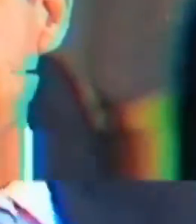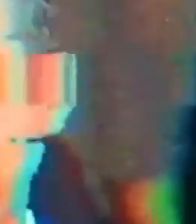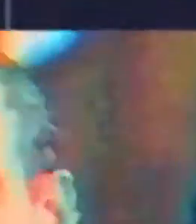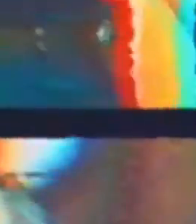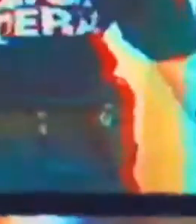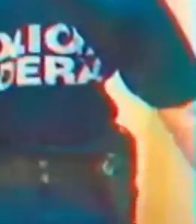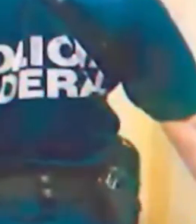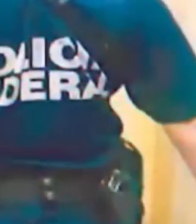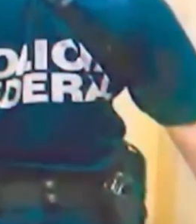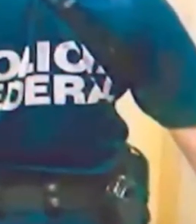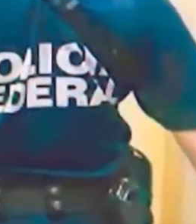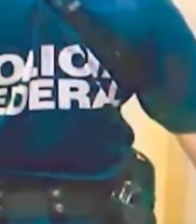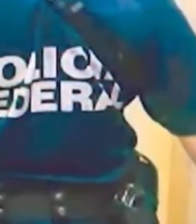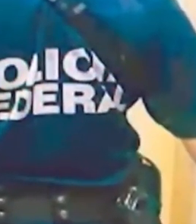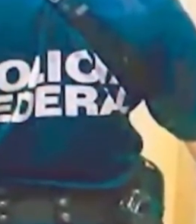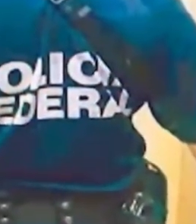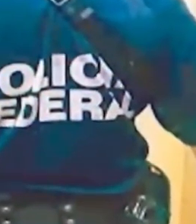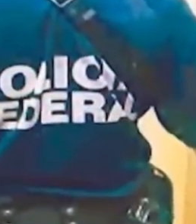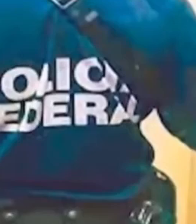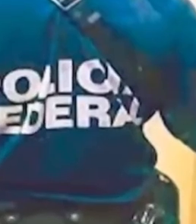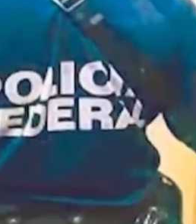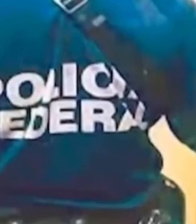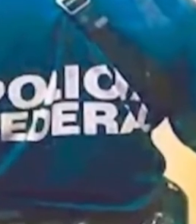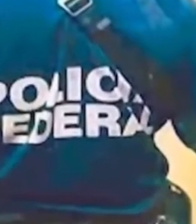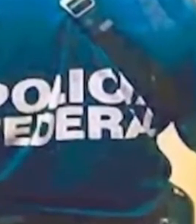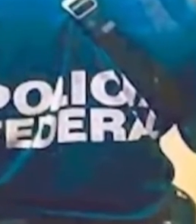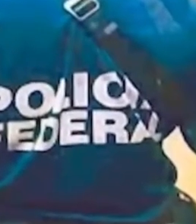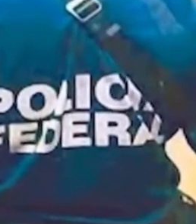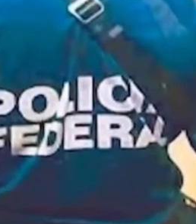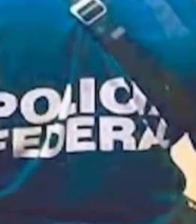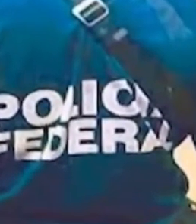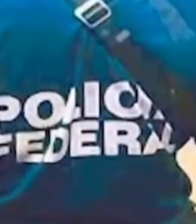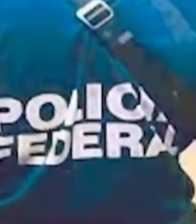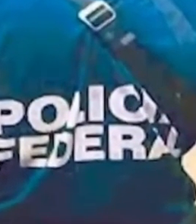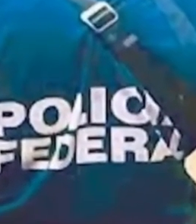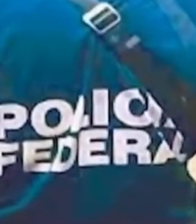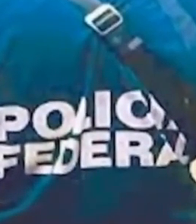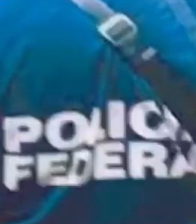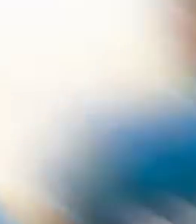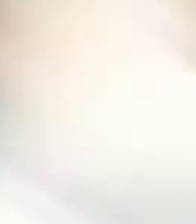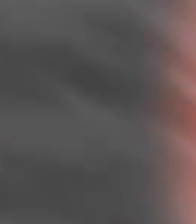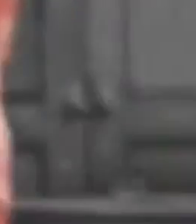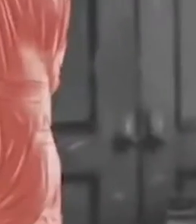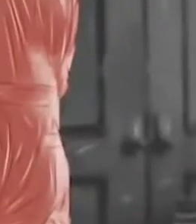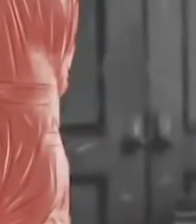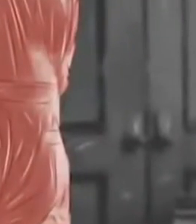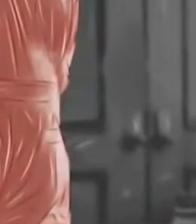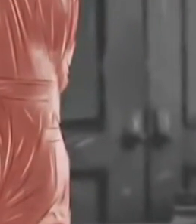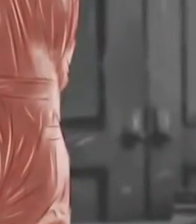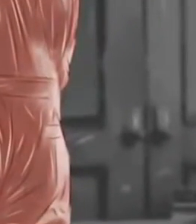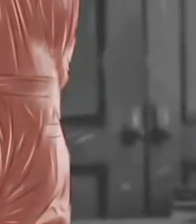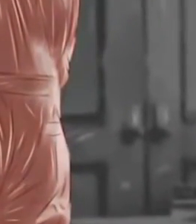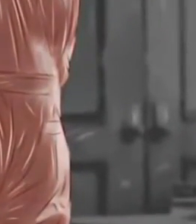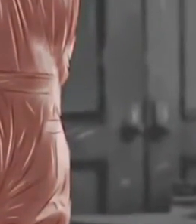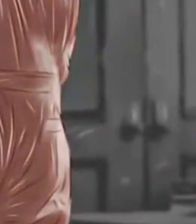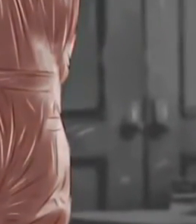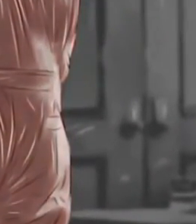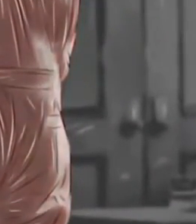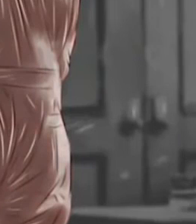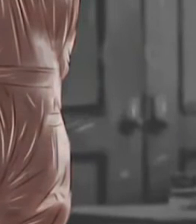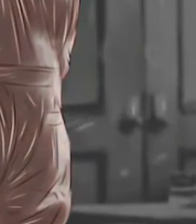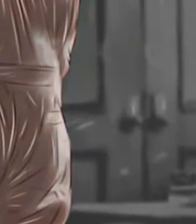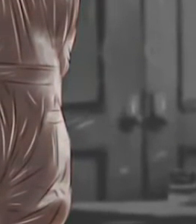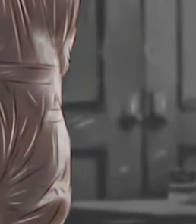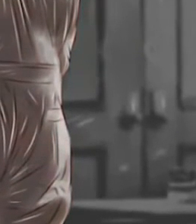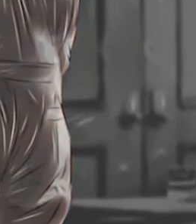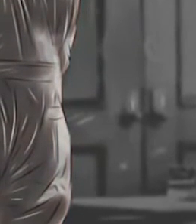a cambio de su apoyo, gracias al cual pudieron ejecutar al H1. Durante el contrainterrogatorio, la defensa cuestionó a